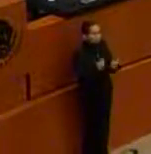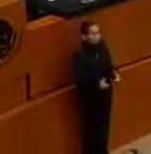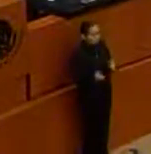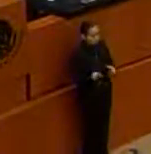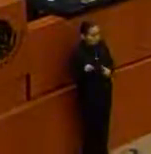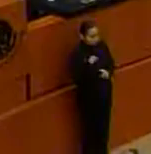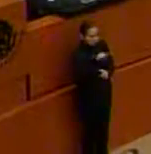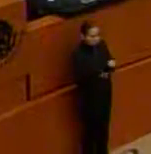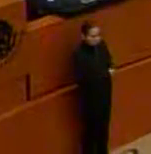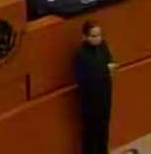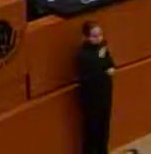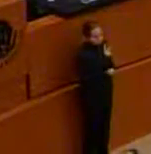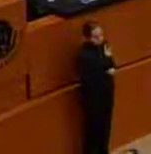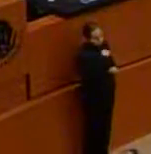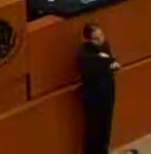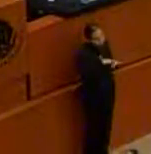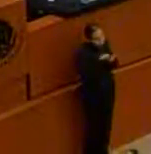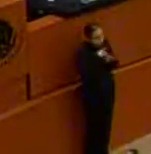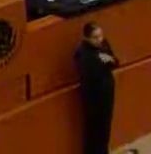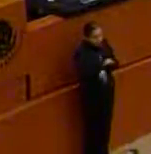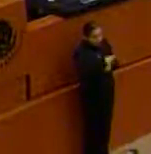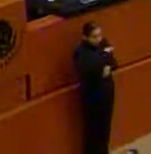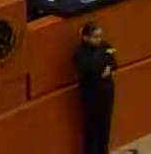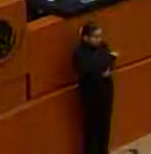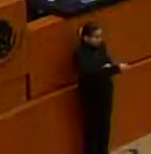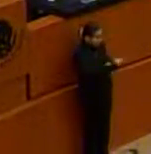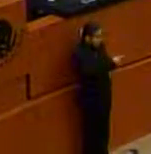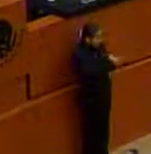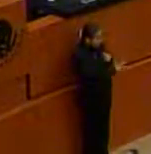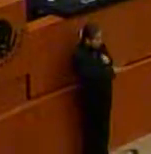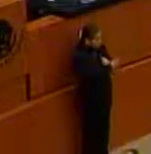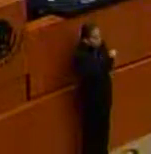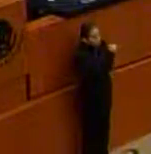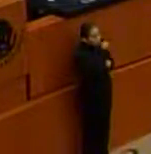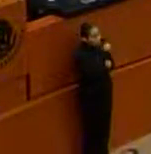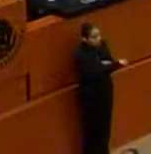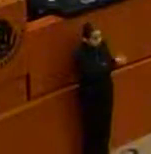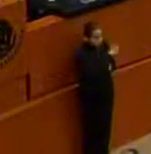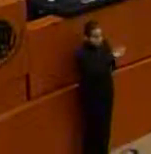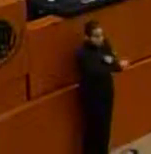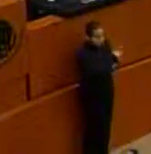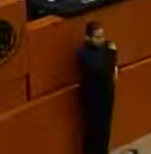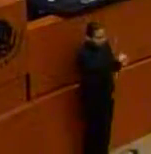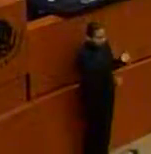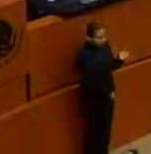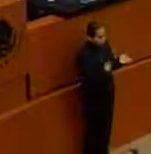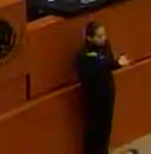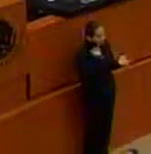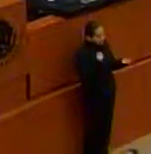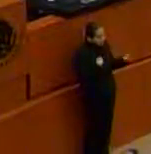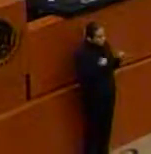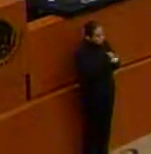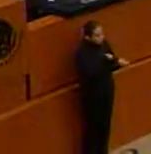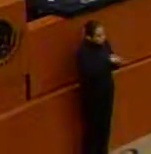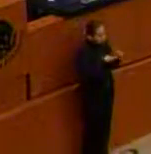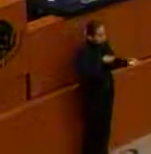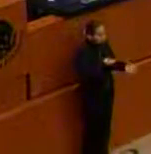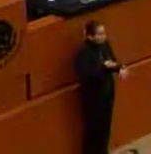desarrollados, pero es importante que en países pobres también los programas de